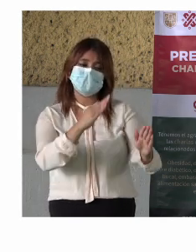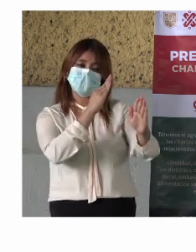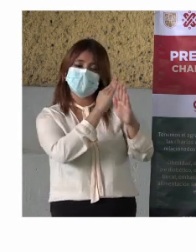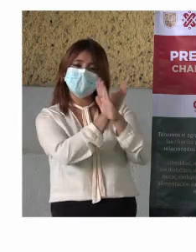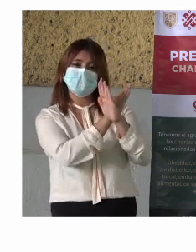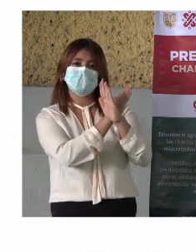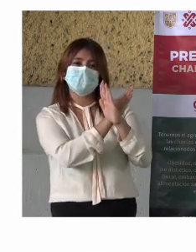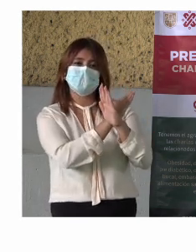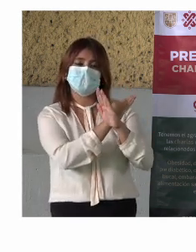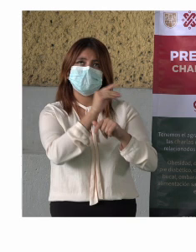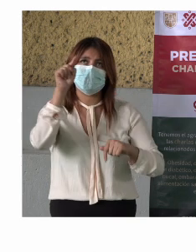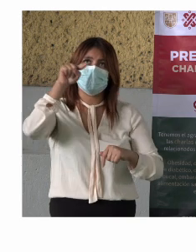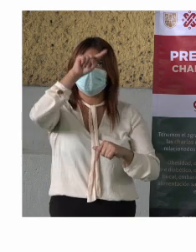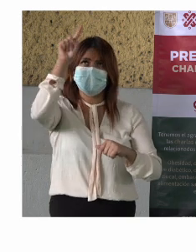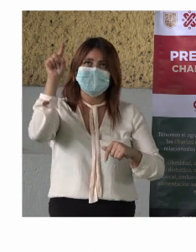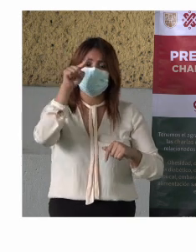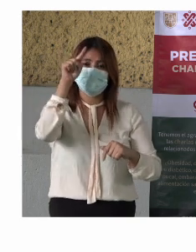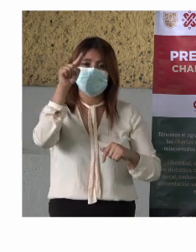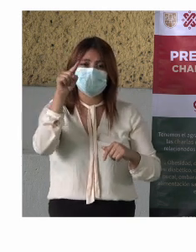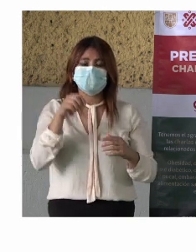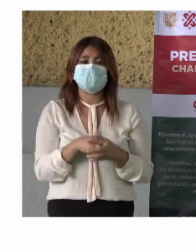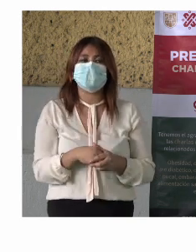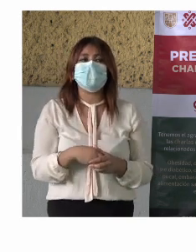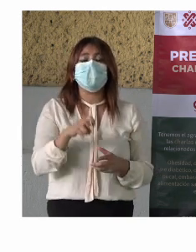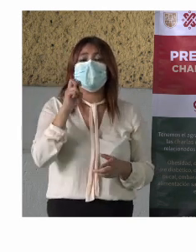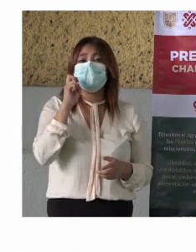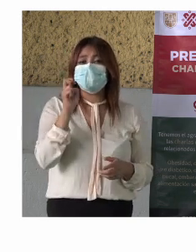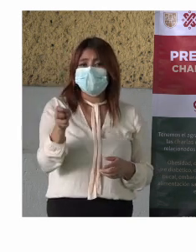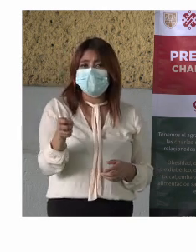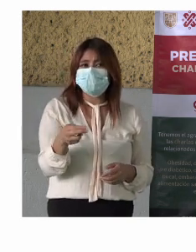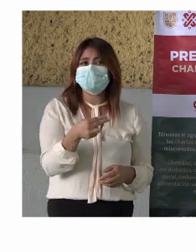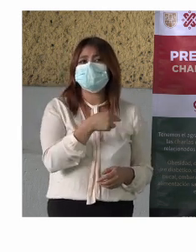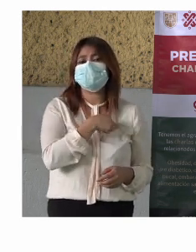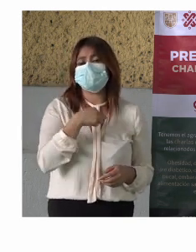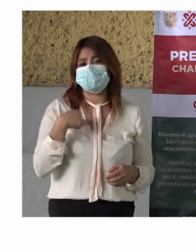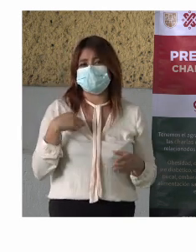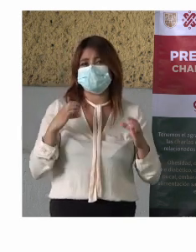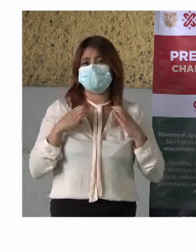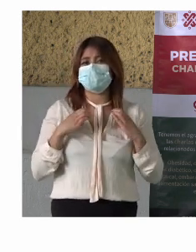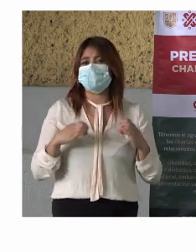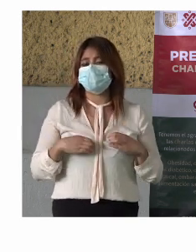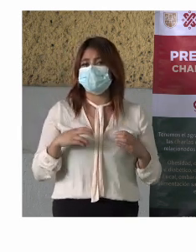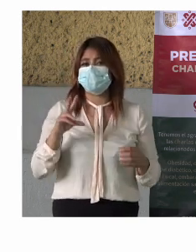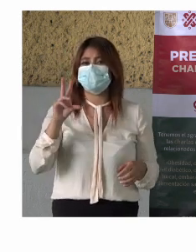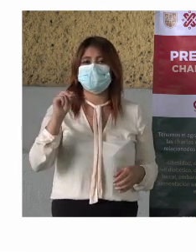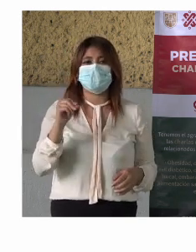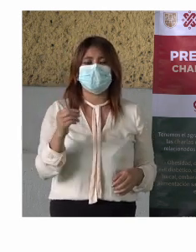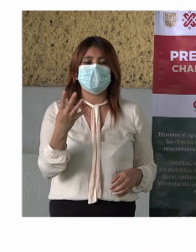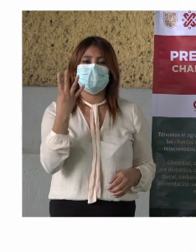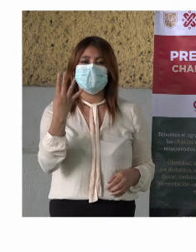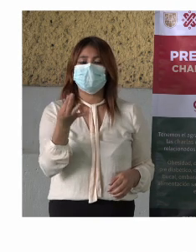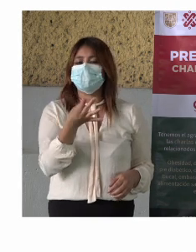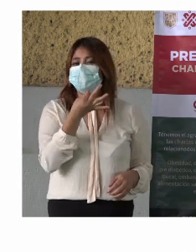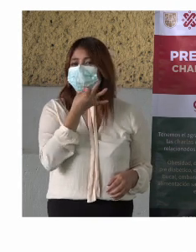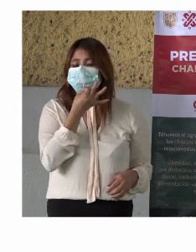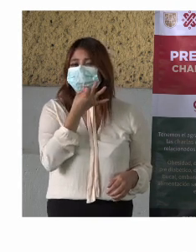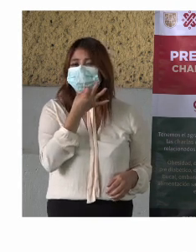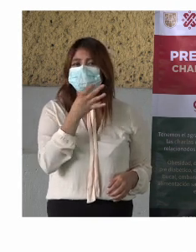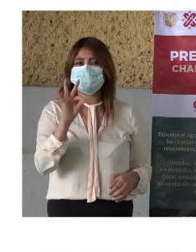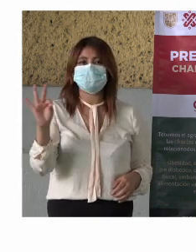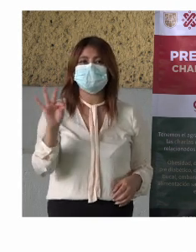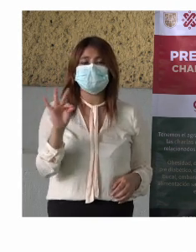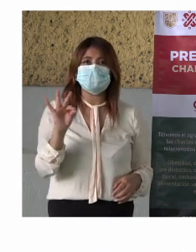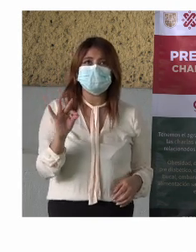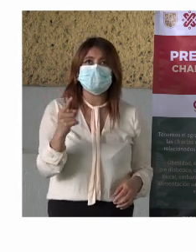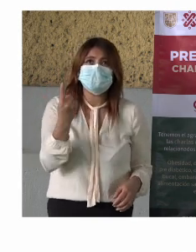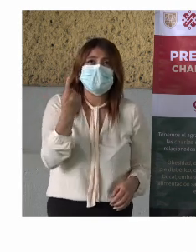circulito. Y entonces de esa manera nuestras propias incretinas ya no van a durar 4 minutos, pueden durar a lo mejor 1 hora. Y ahora sí va a